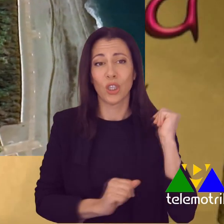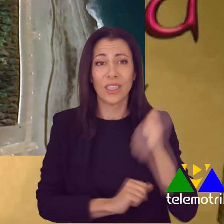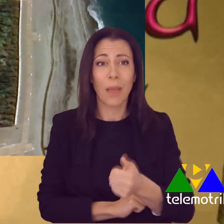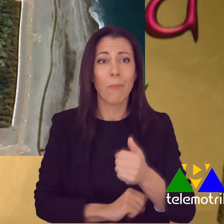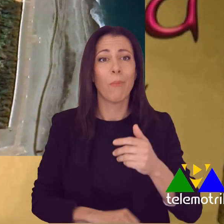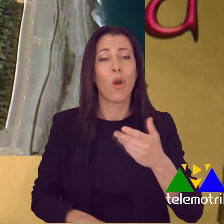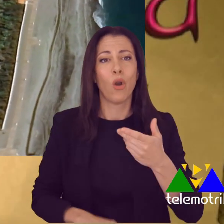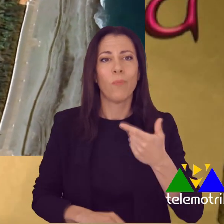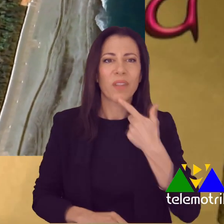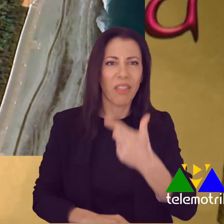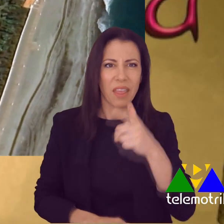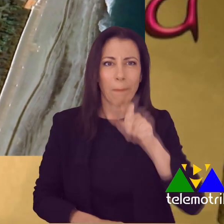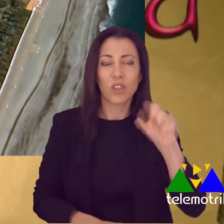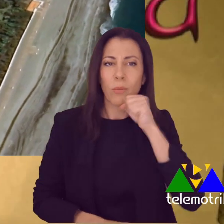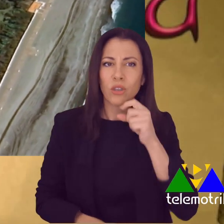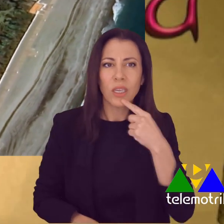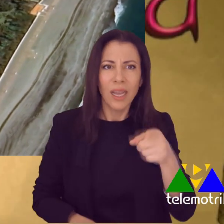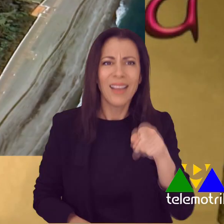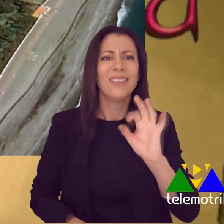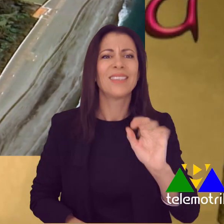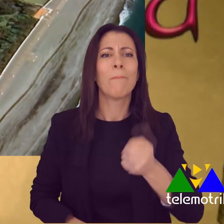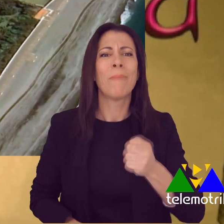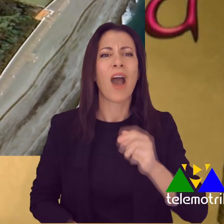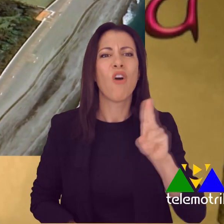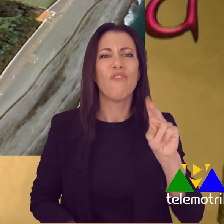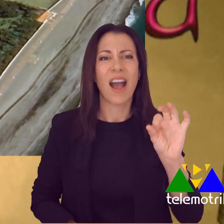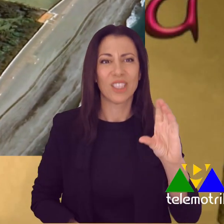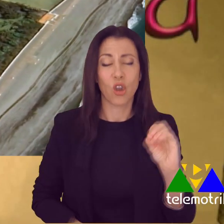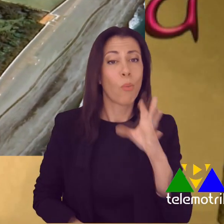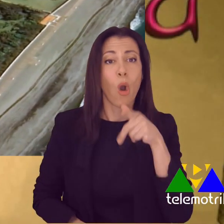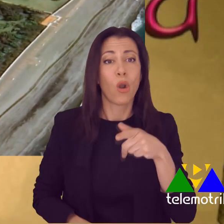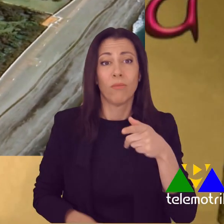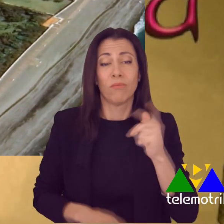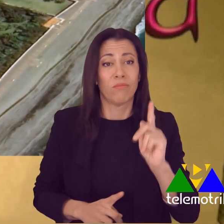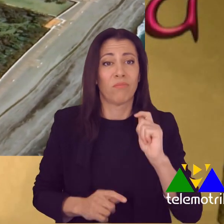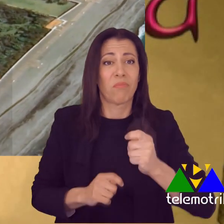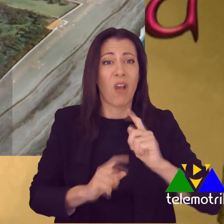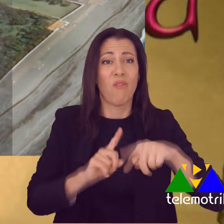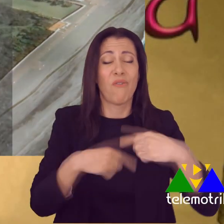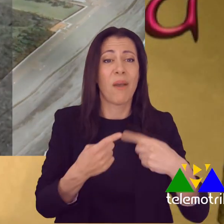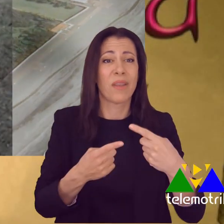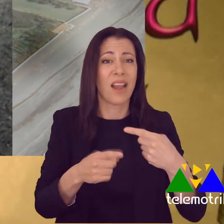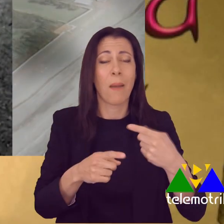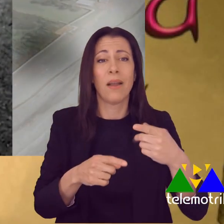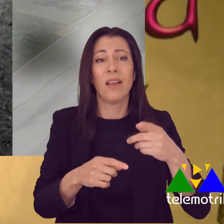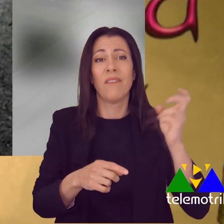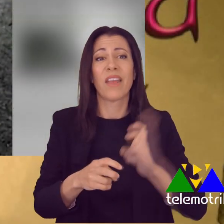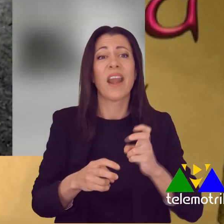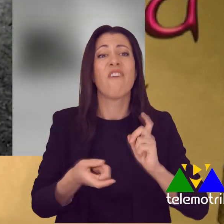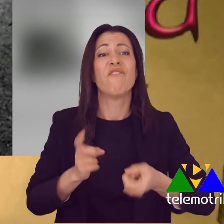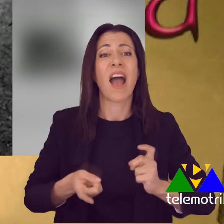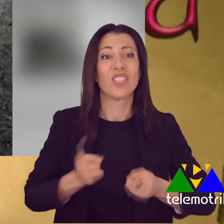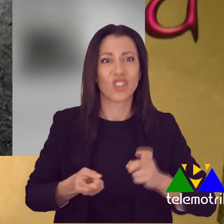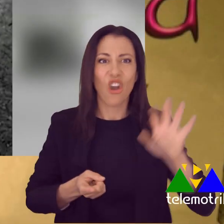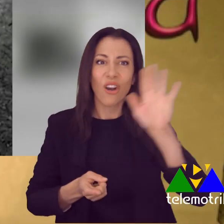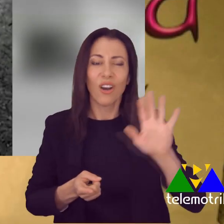de Fabiola, por Fabiola vasca, ¿no? Ajá, y pensaban que podía tener... Claro, pero este pago era de la familia Tros de Ilarduya, que eran Ilarduya, vascos que habían venido a Motril en la época